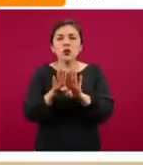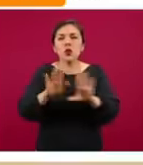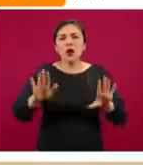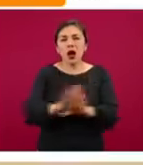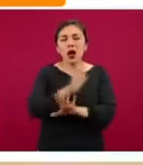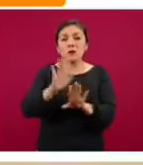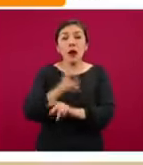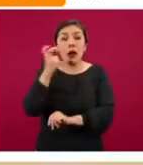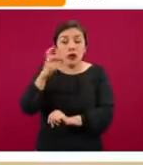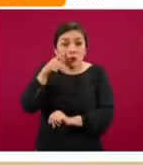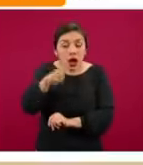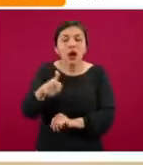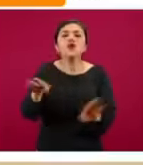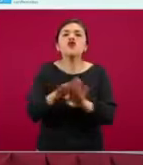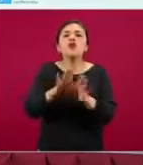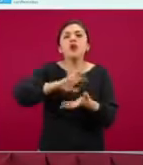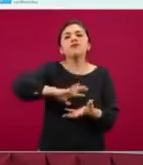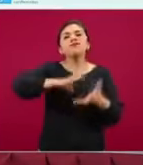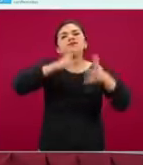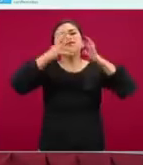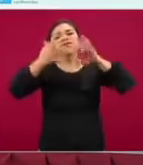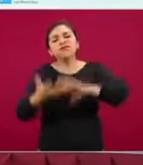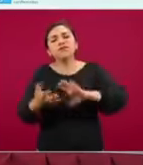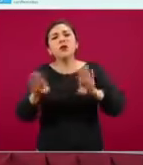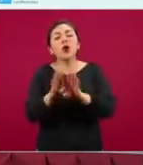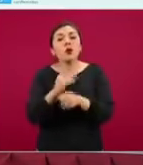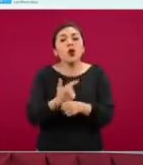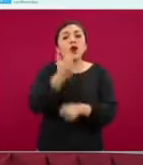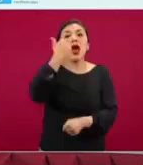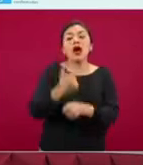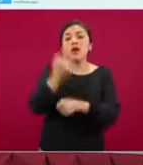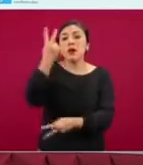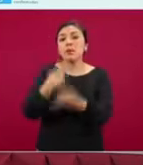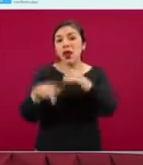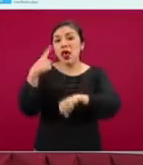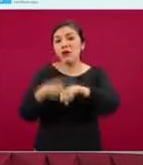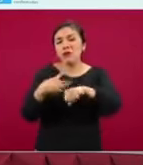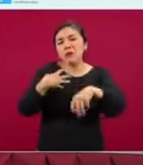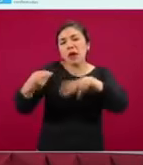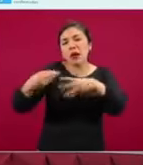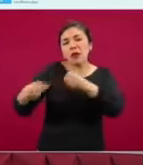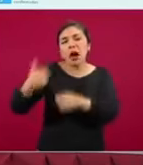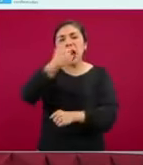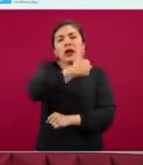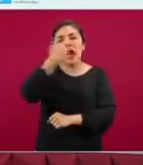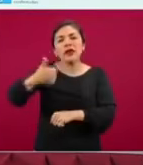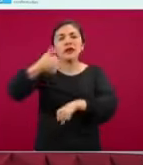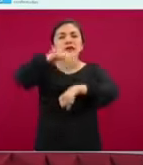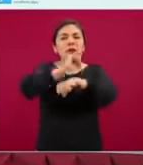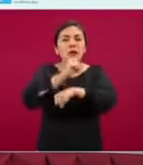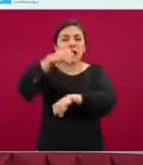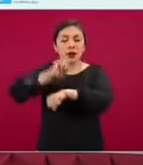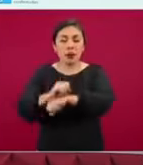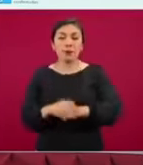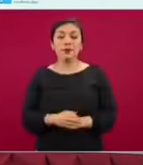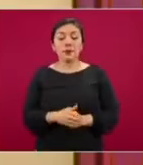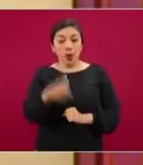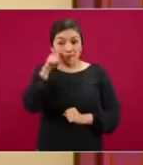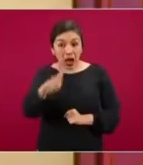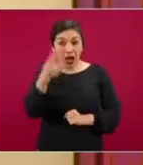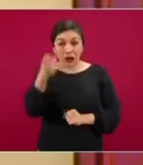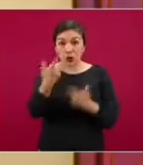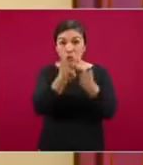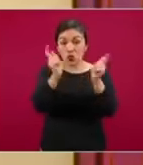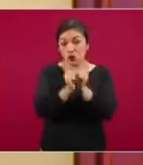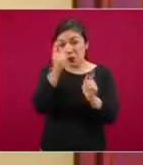tanto cómo ha estado evolucionando y cuál ha sido la magnitud de la epidemia en cada una de estas semanas. Dentro de este grupo